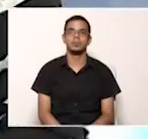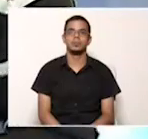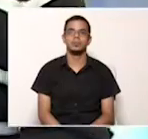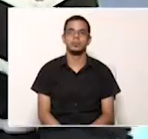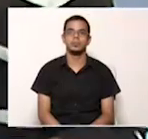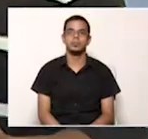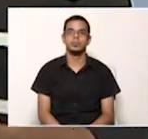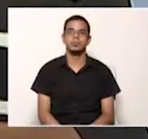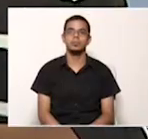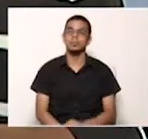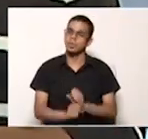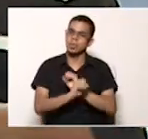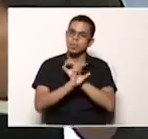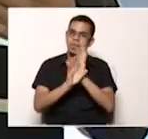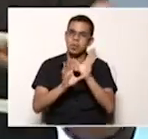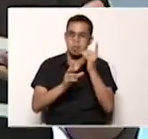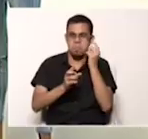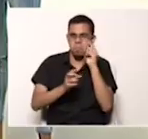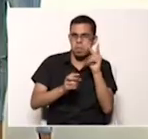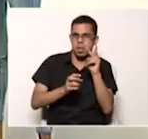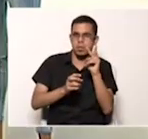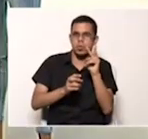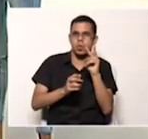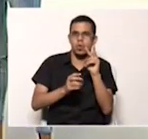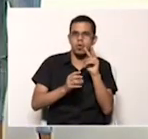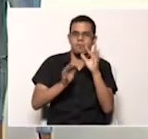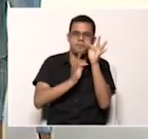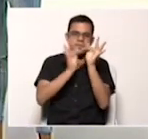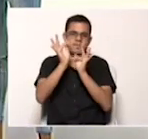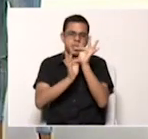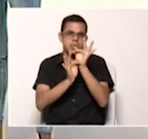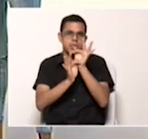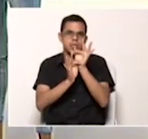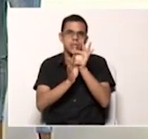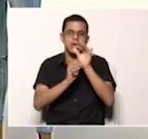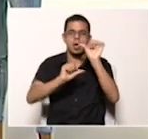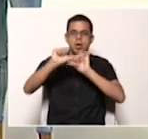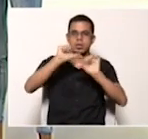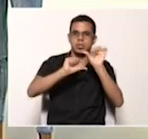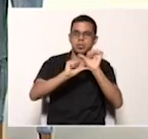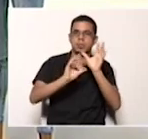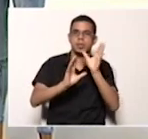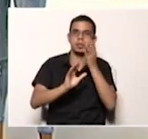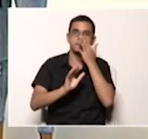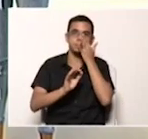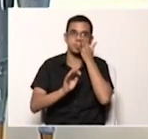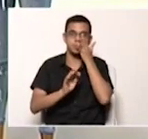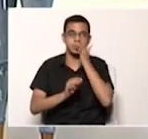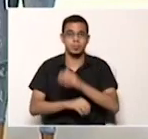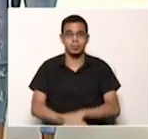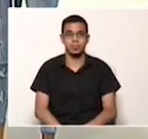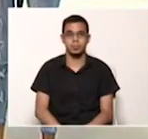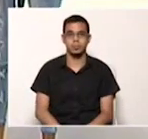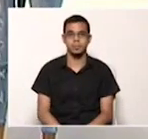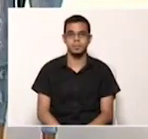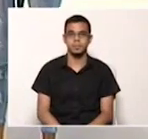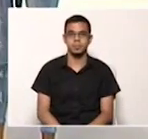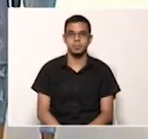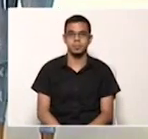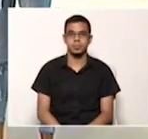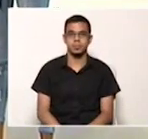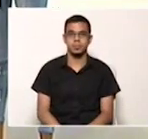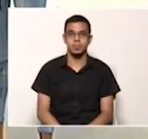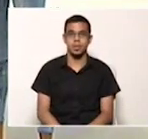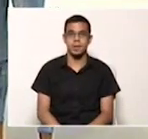integrada a la sala de formación, la cual nosotros vamos a desarrollar durante el transcurso del tiempo. Profesora María, bienvenida. Gracias, gracias. ¿Cómo